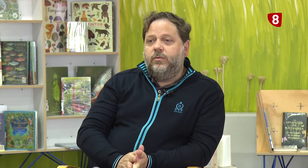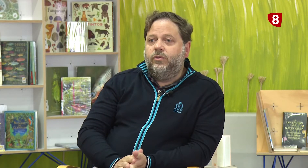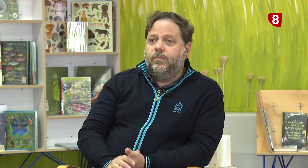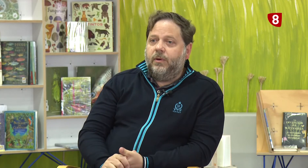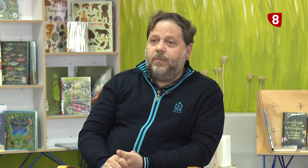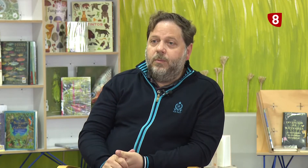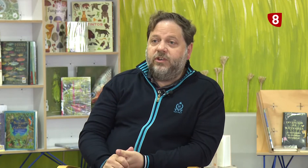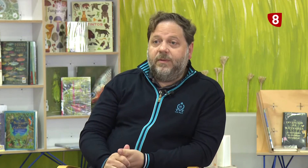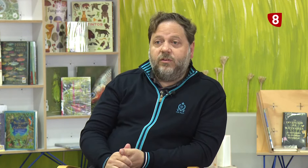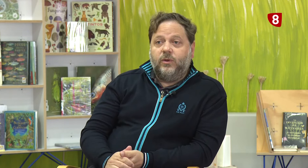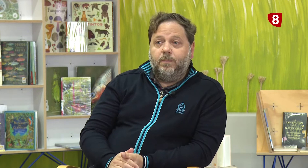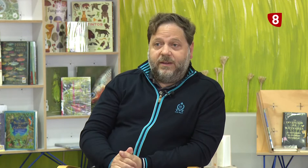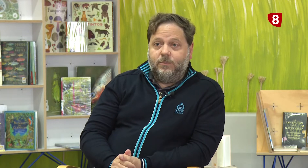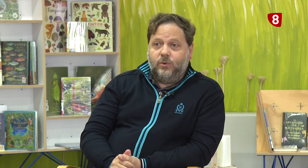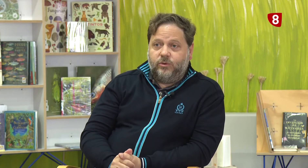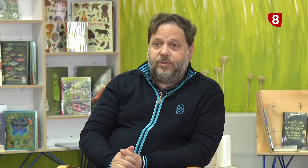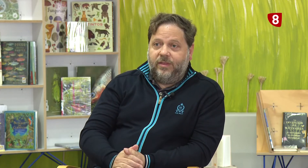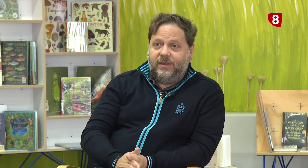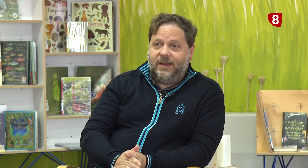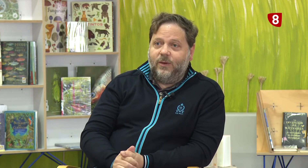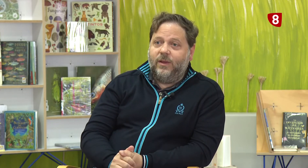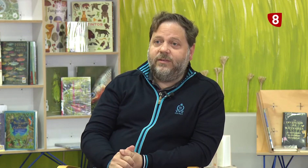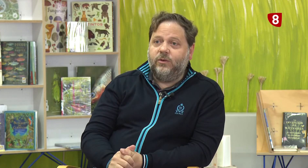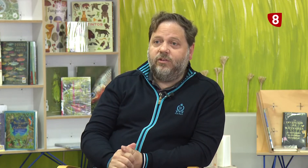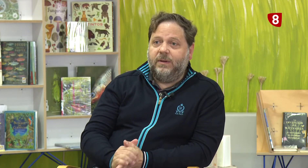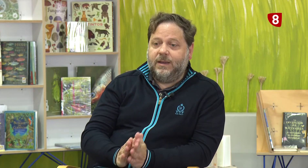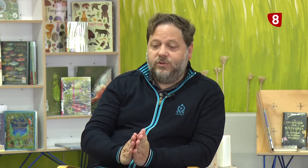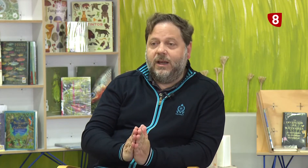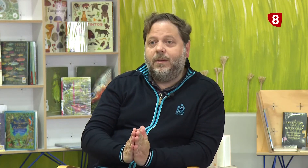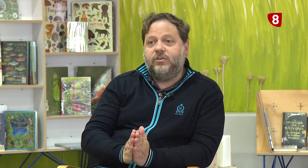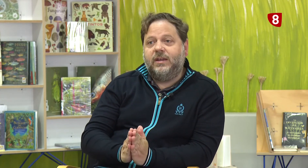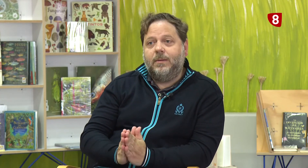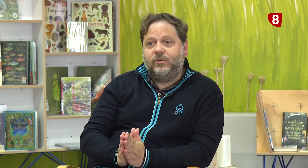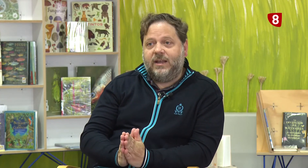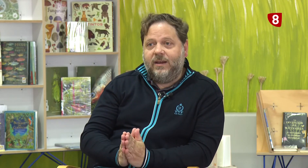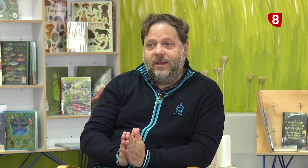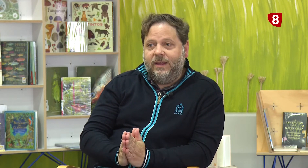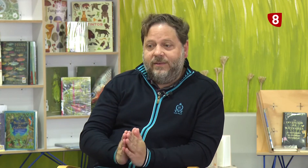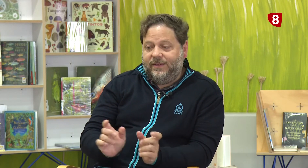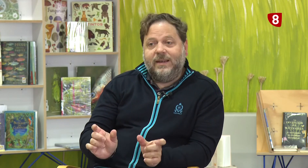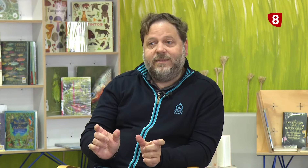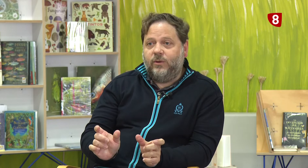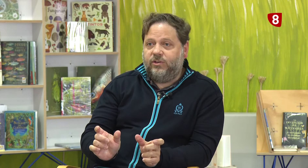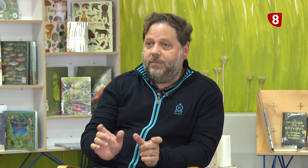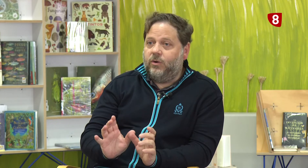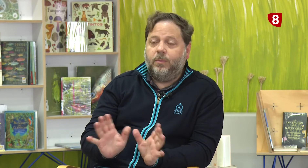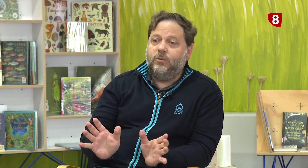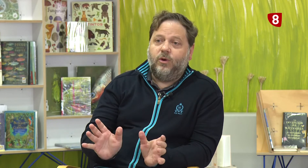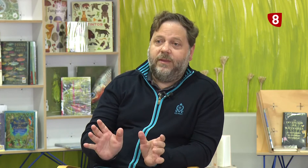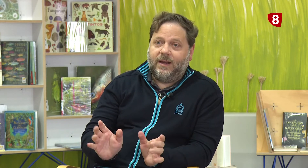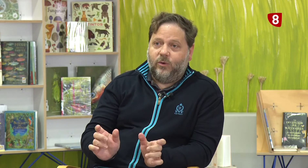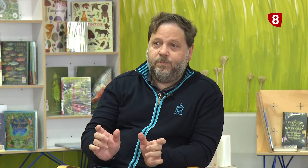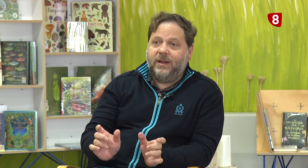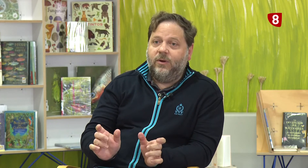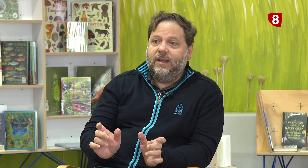Claro, por ejemplo, muchas veces cuando impartimos docencia en lengua de signos explicamos que el verbo ser y el verbo estar siguen estando siempre, no